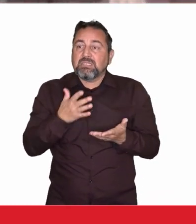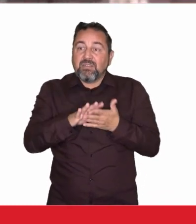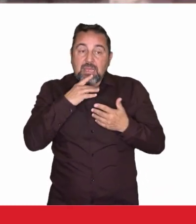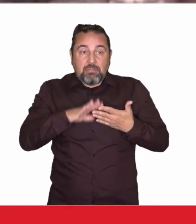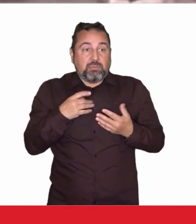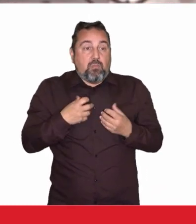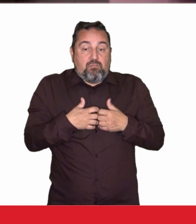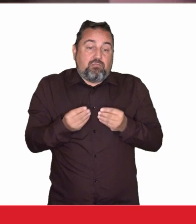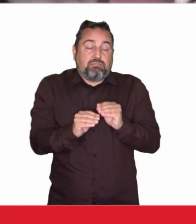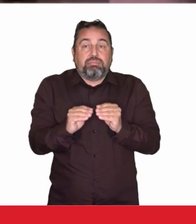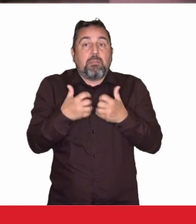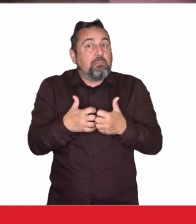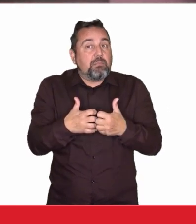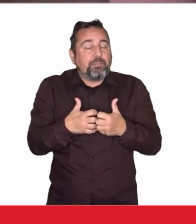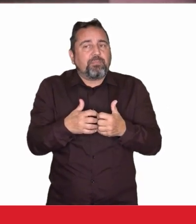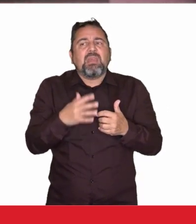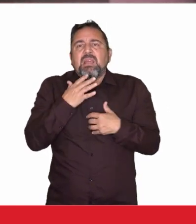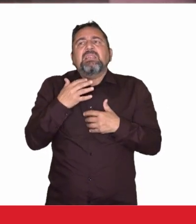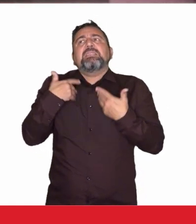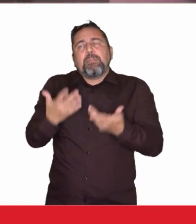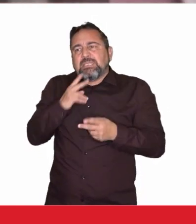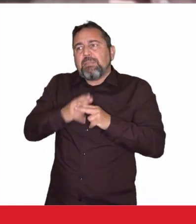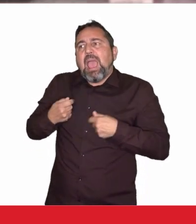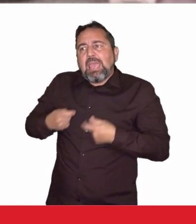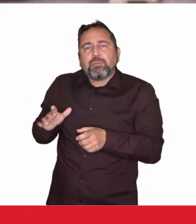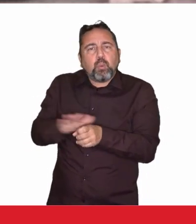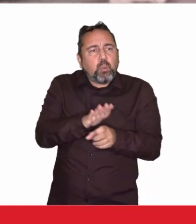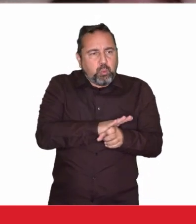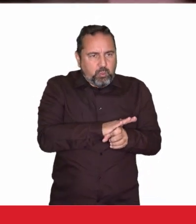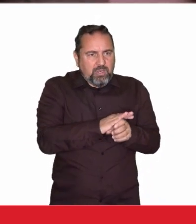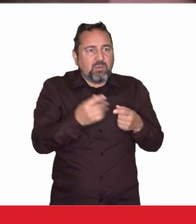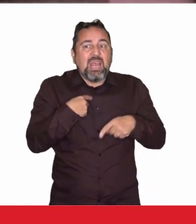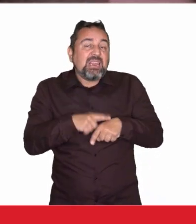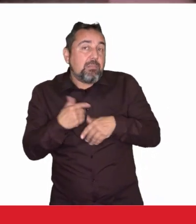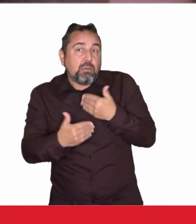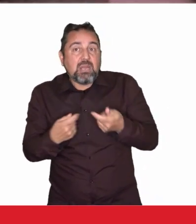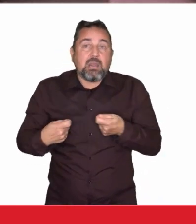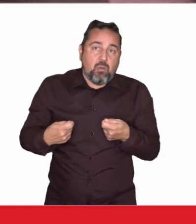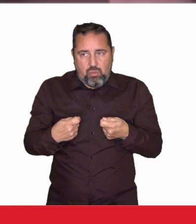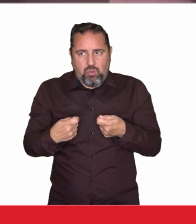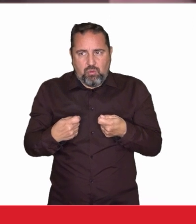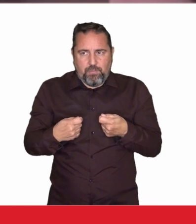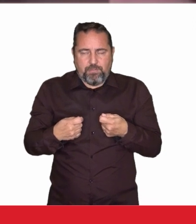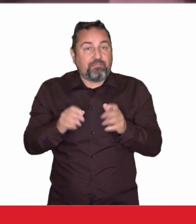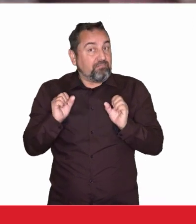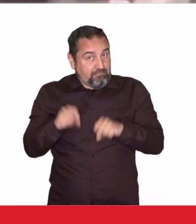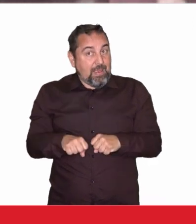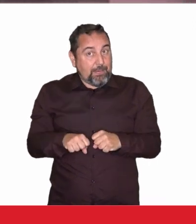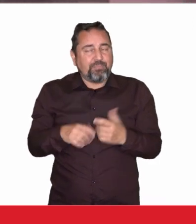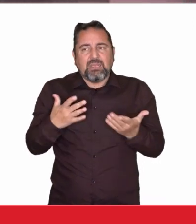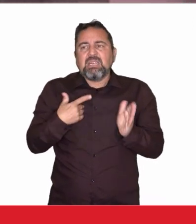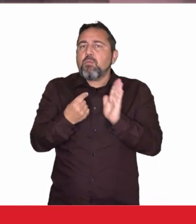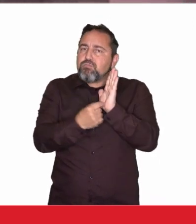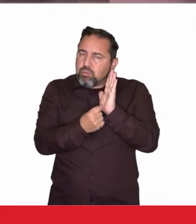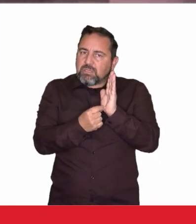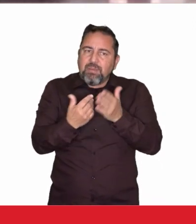entonces el capital de arranque es lo que me cuesta montar el chiringuito más cubrir los gastos durante el tiempo que tarda el negocio en llegar al